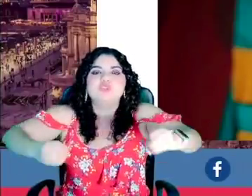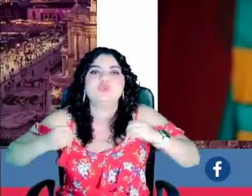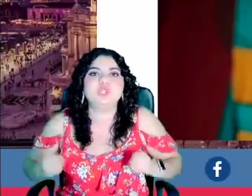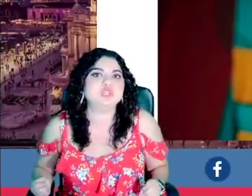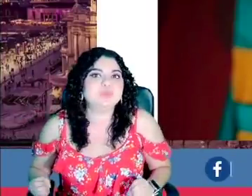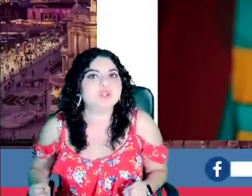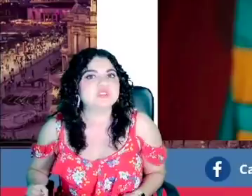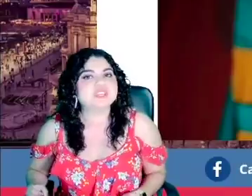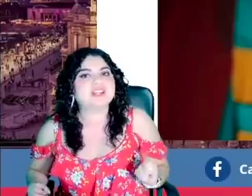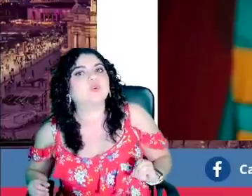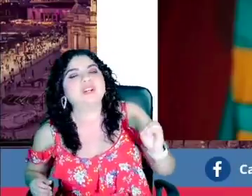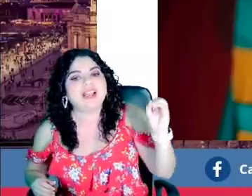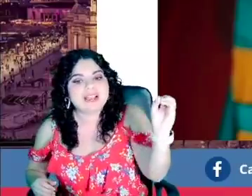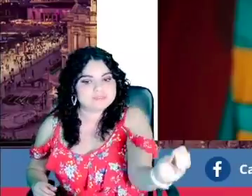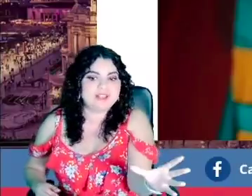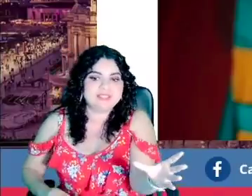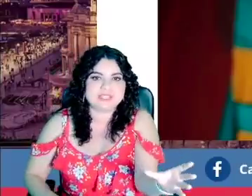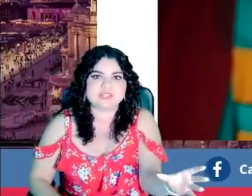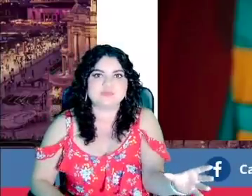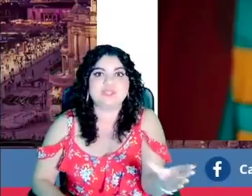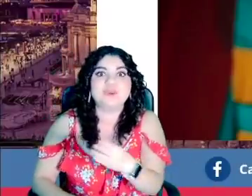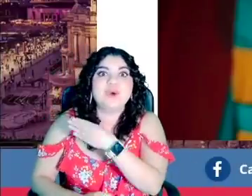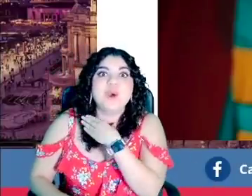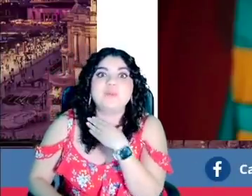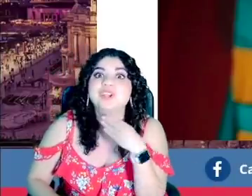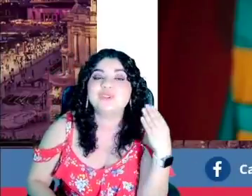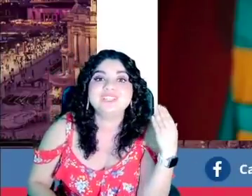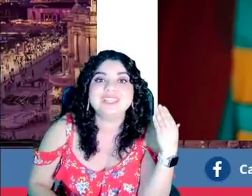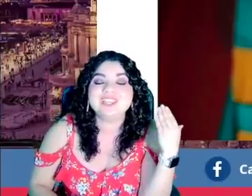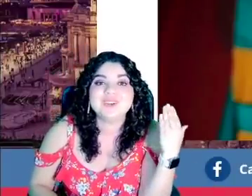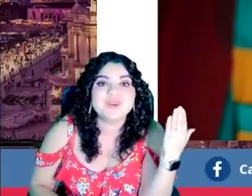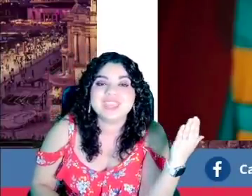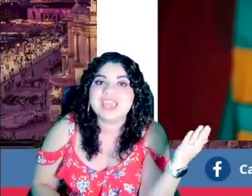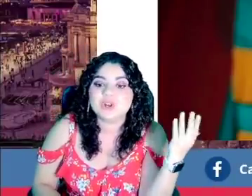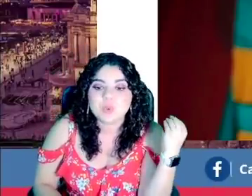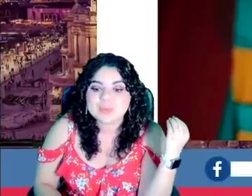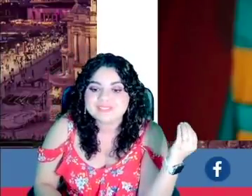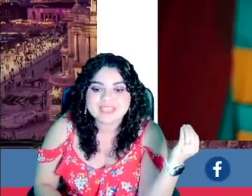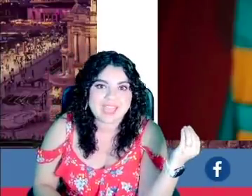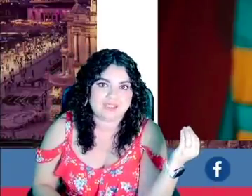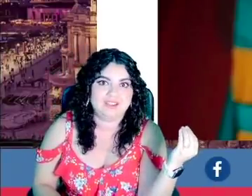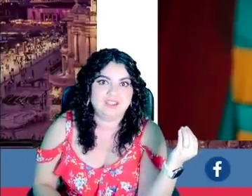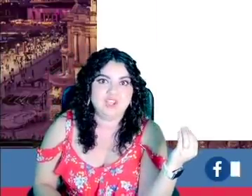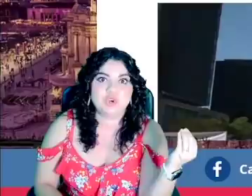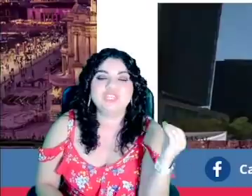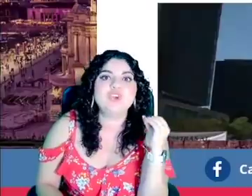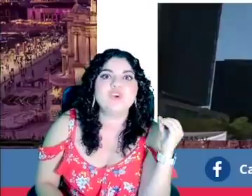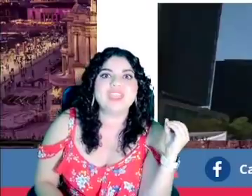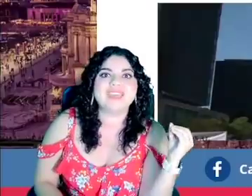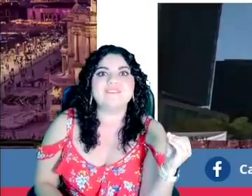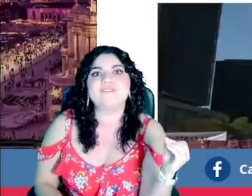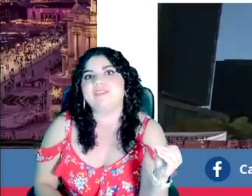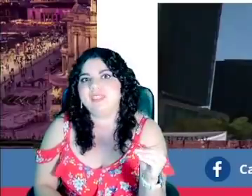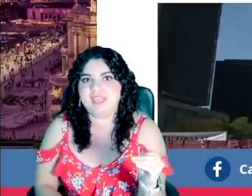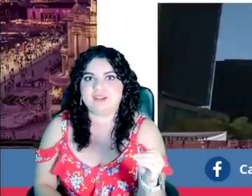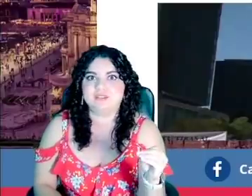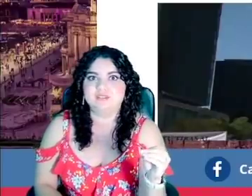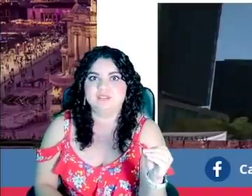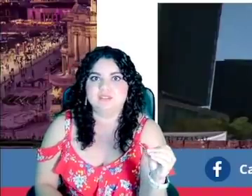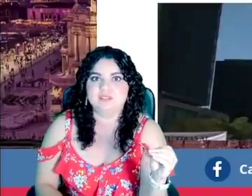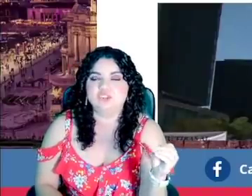los insultos y por eso es que recurren a las faltas de respeto. Porque no tienen con qué argumentar, no tienen con qué